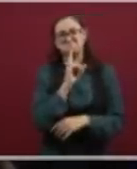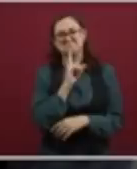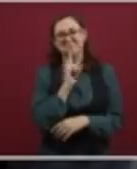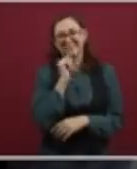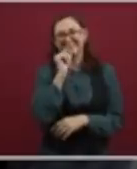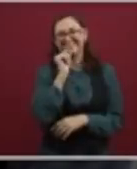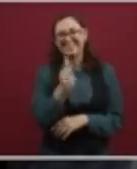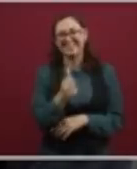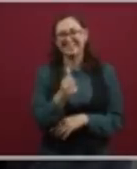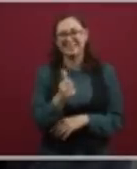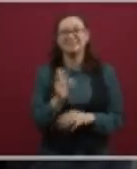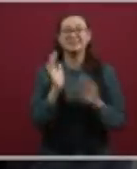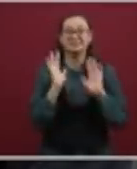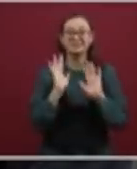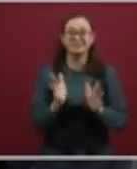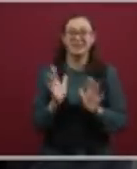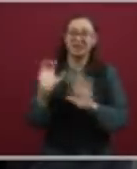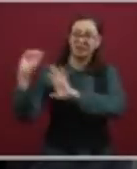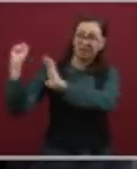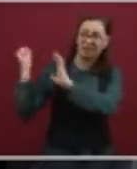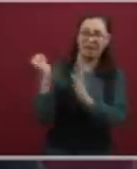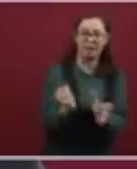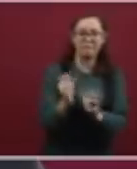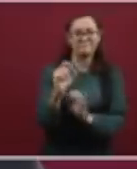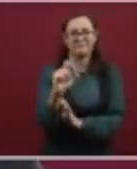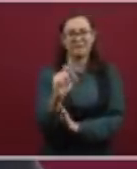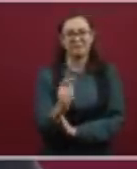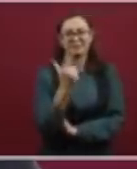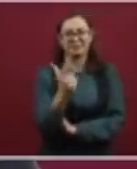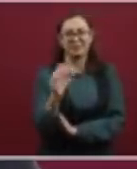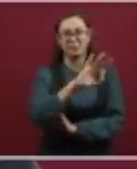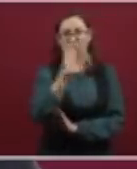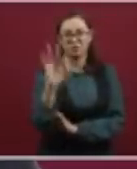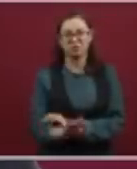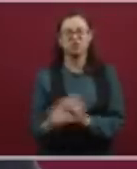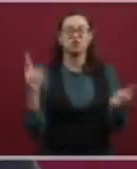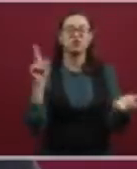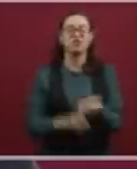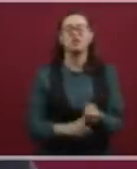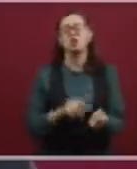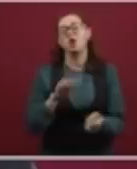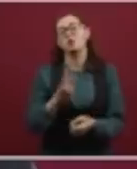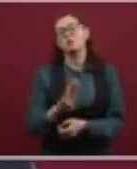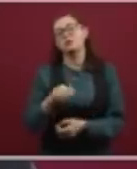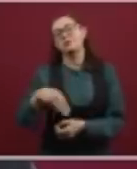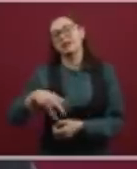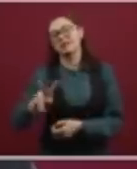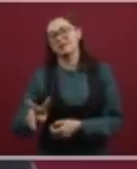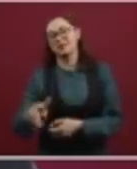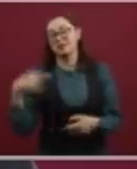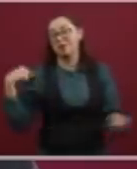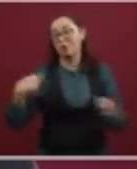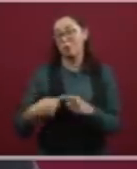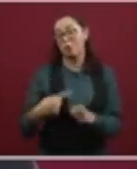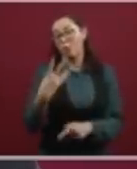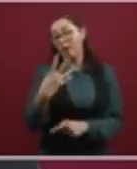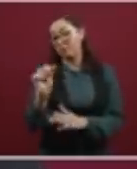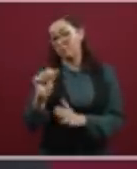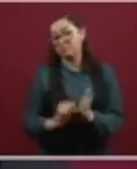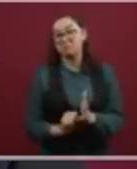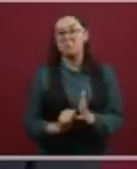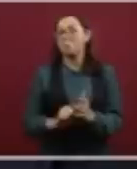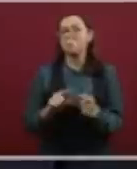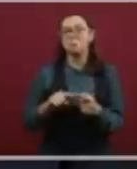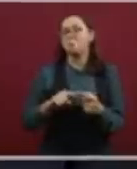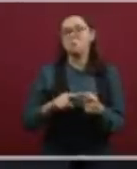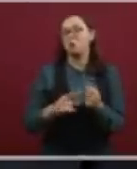creció 27% la inversión en la bolsa en 4 meses. No